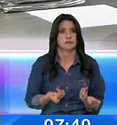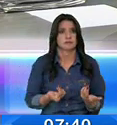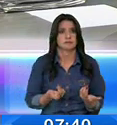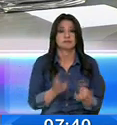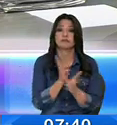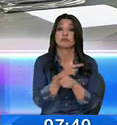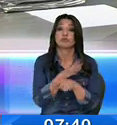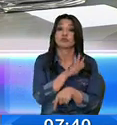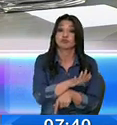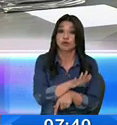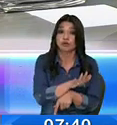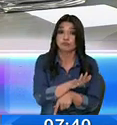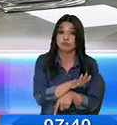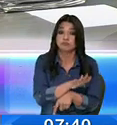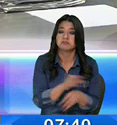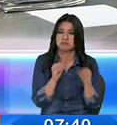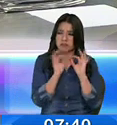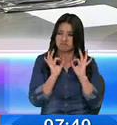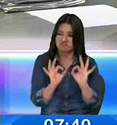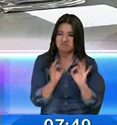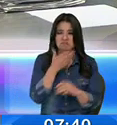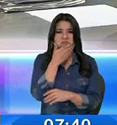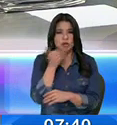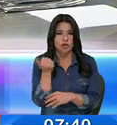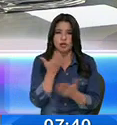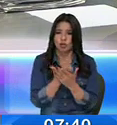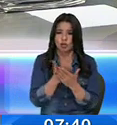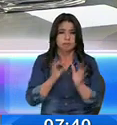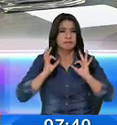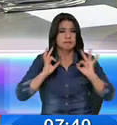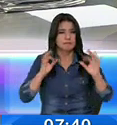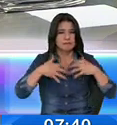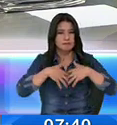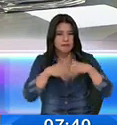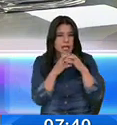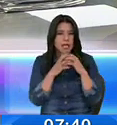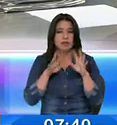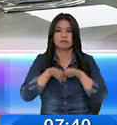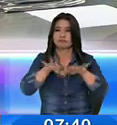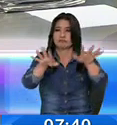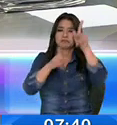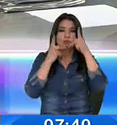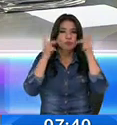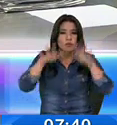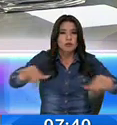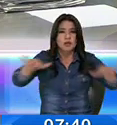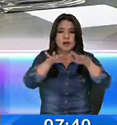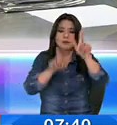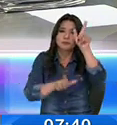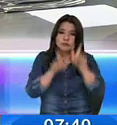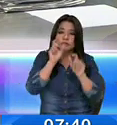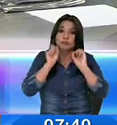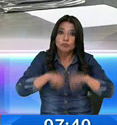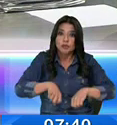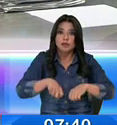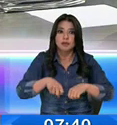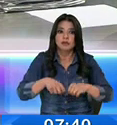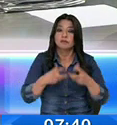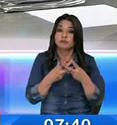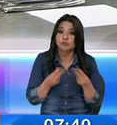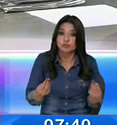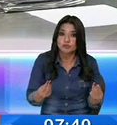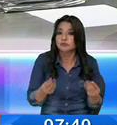producir más eficiente más económico que tenga alcance popular para que pueda pueda salir de ese producto